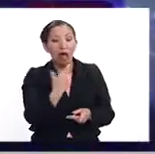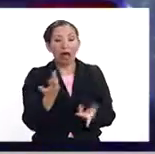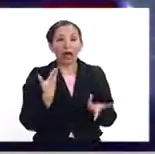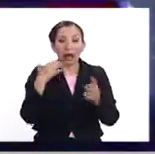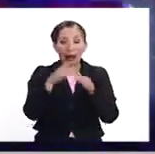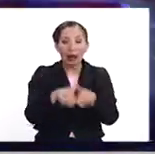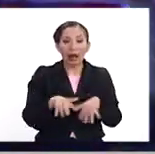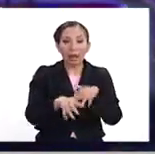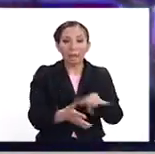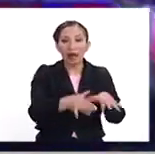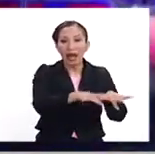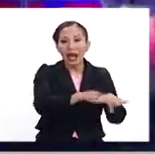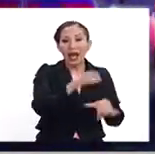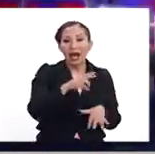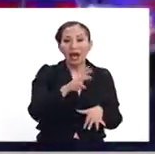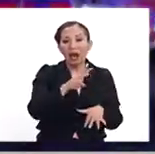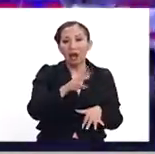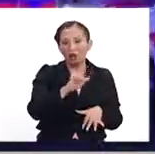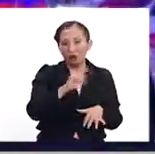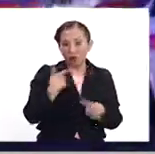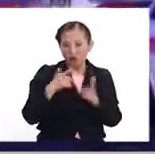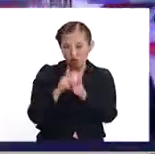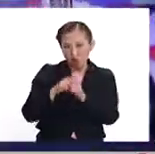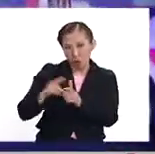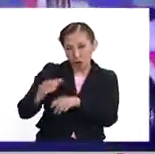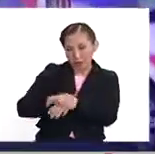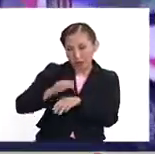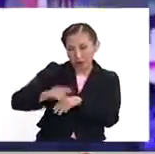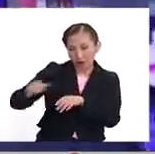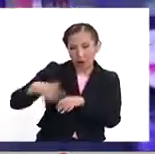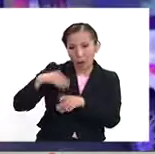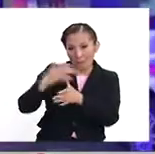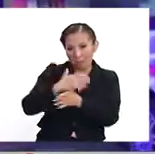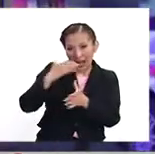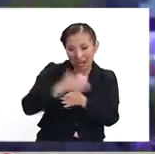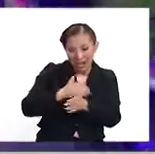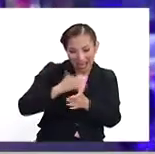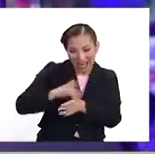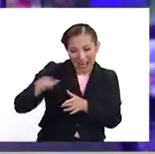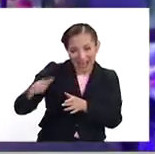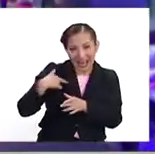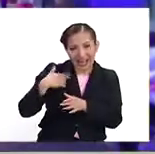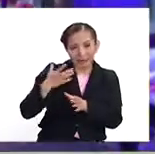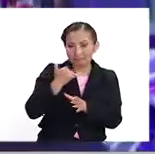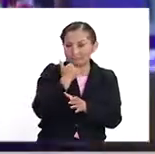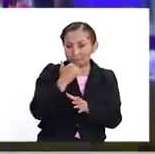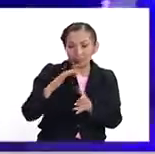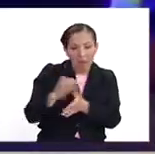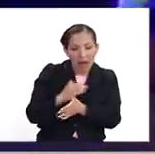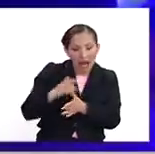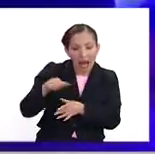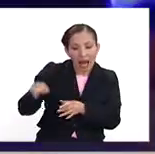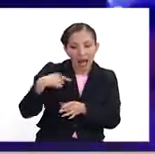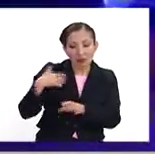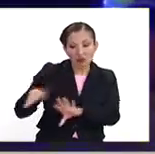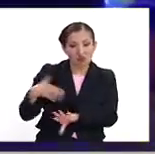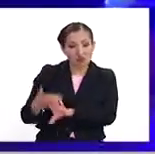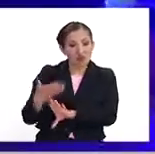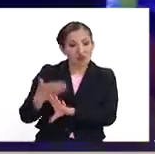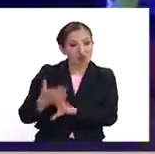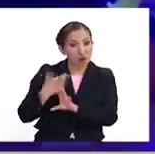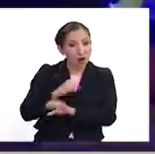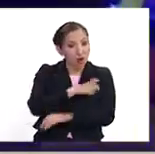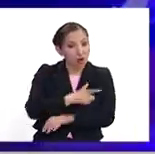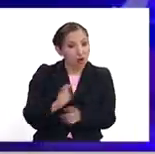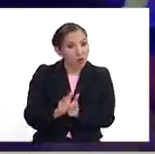mar Whitship con un grupo de mexicanos. Este lugar, el bar en el que se encontraba él, fue blanco del ataque